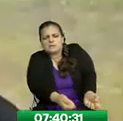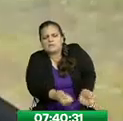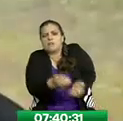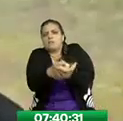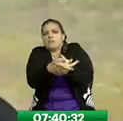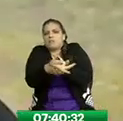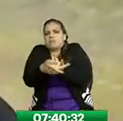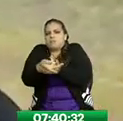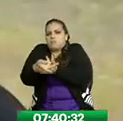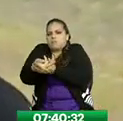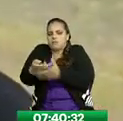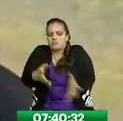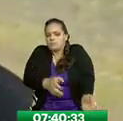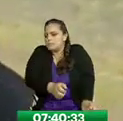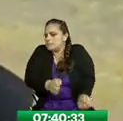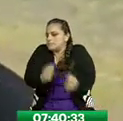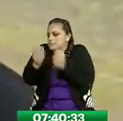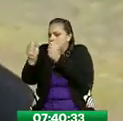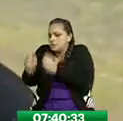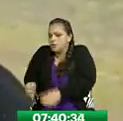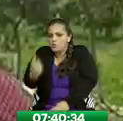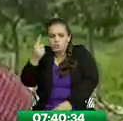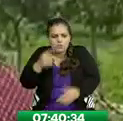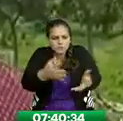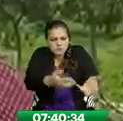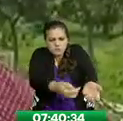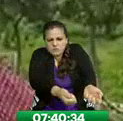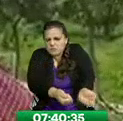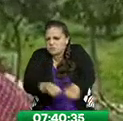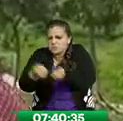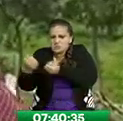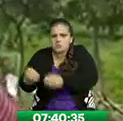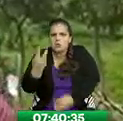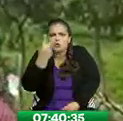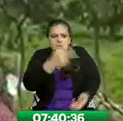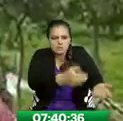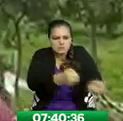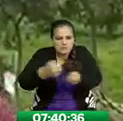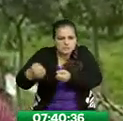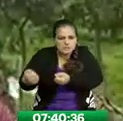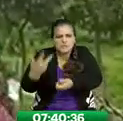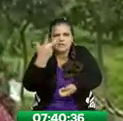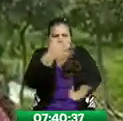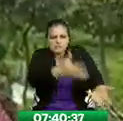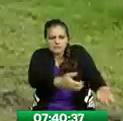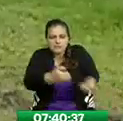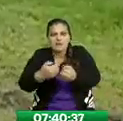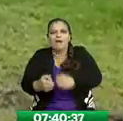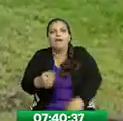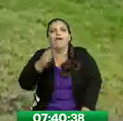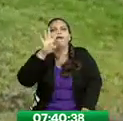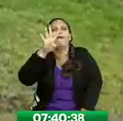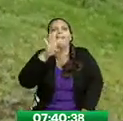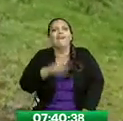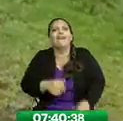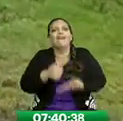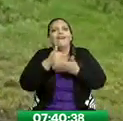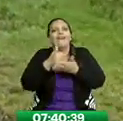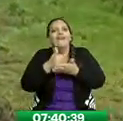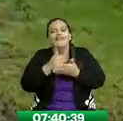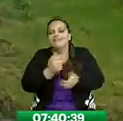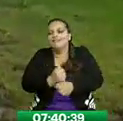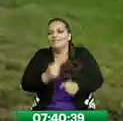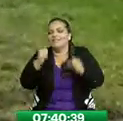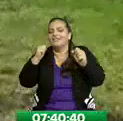estaba sacando y otros me vinieron a ayudar. Por este incomparable acto valiente, el jefe político del Cantón Girón realiza acciones para lograr